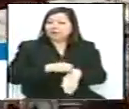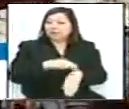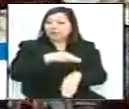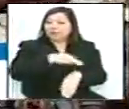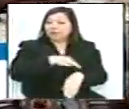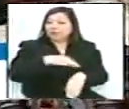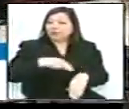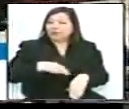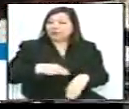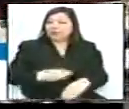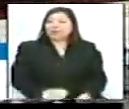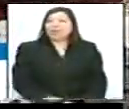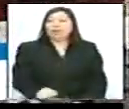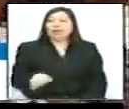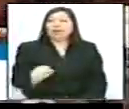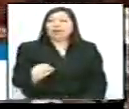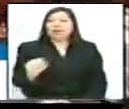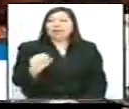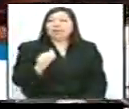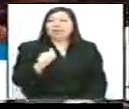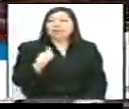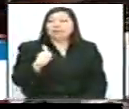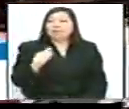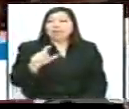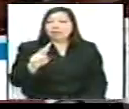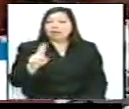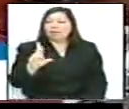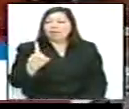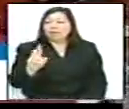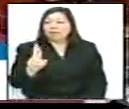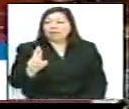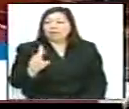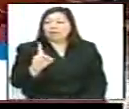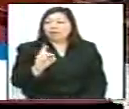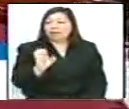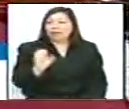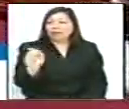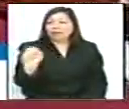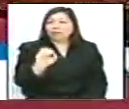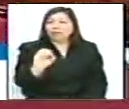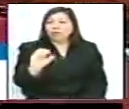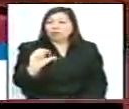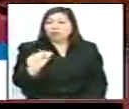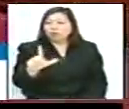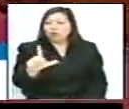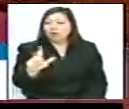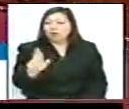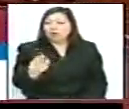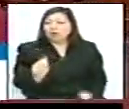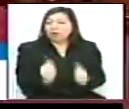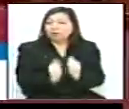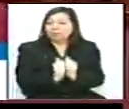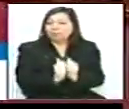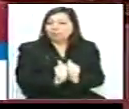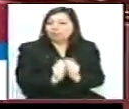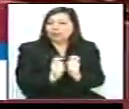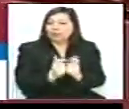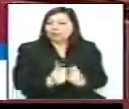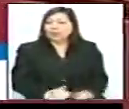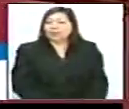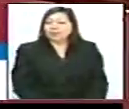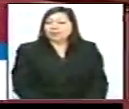de Ministros, Salvador Solar, quien está ahora aquí. Vino acompañado por el